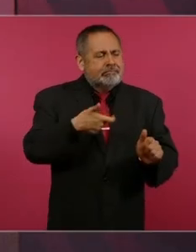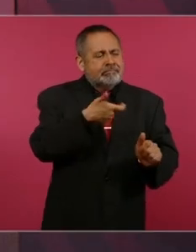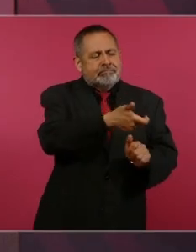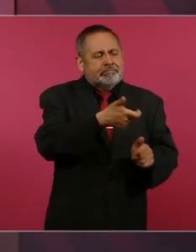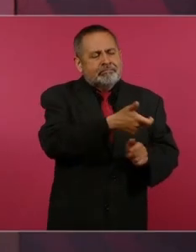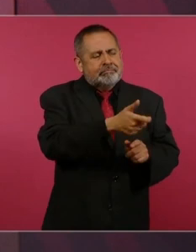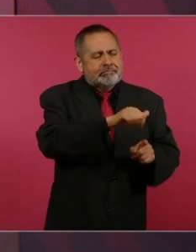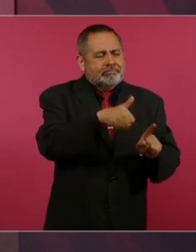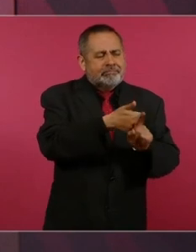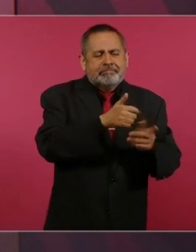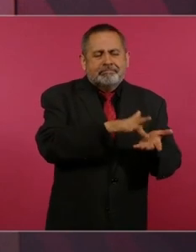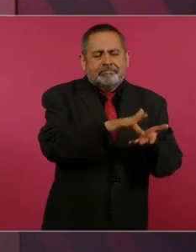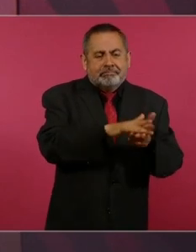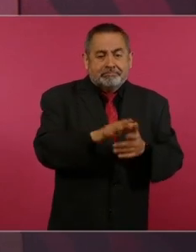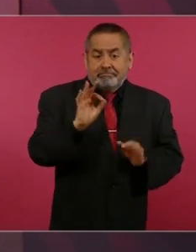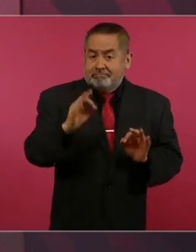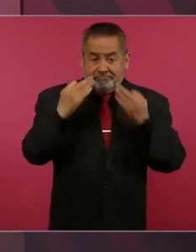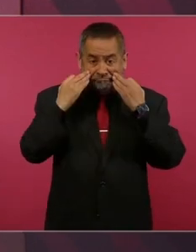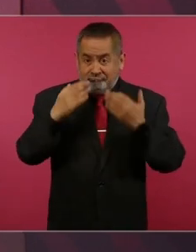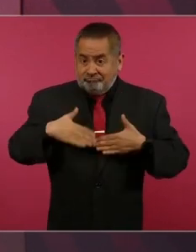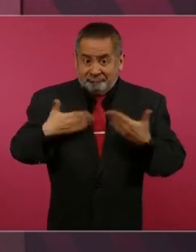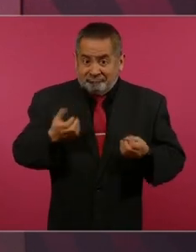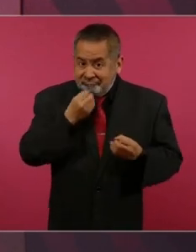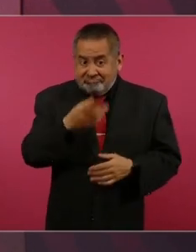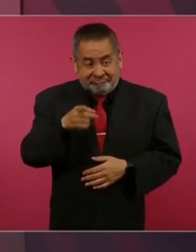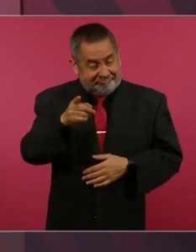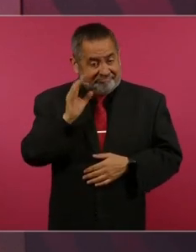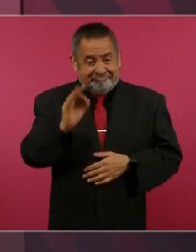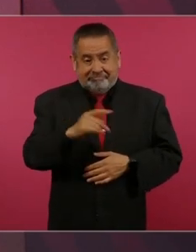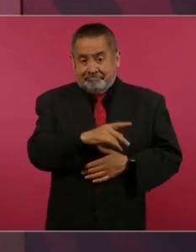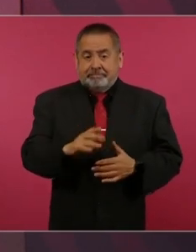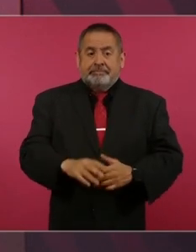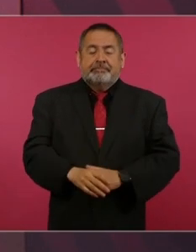Pero es buenísimo el testimonio.